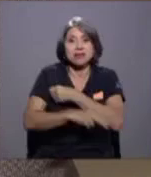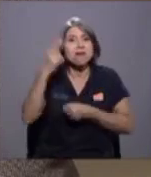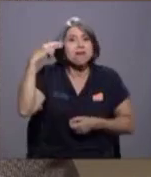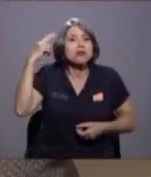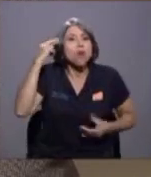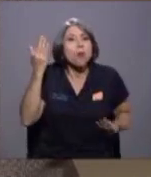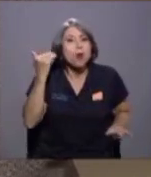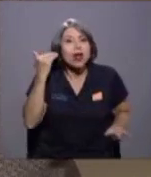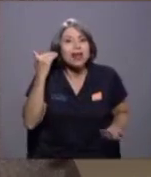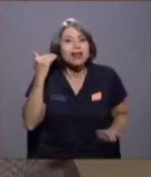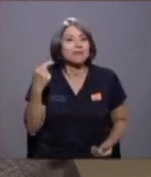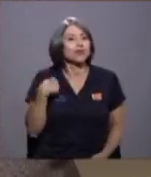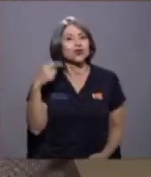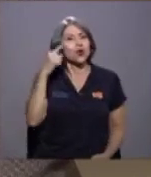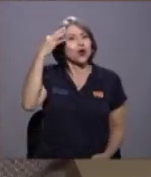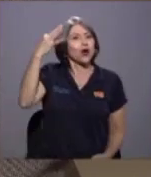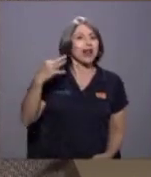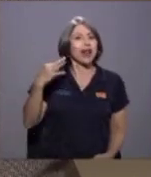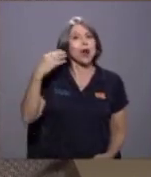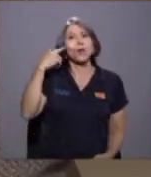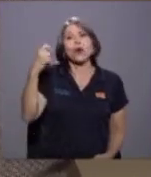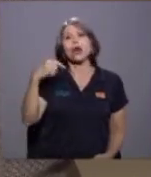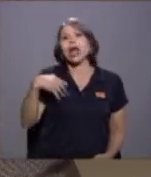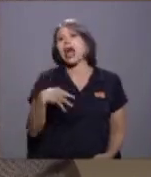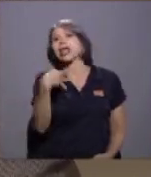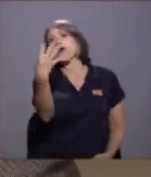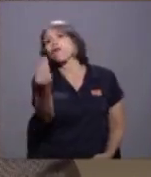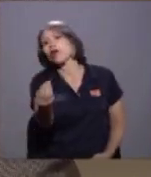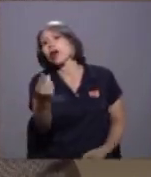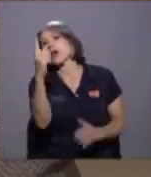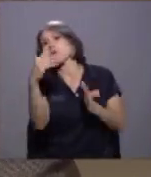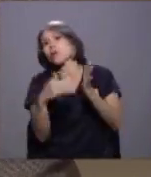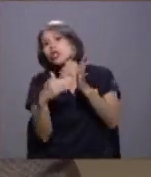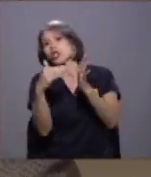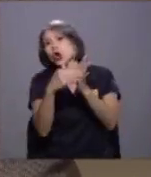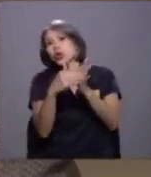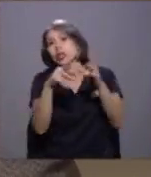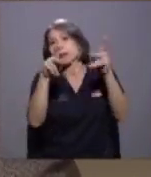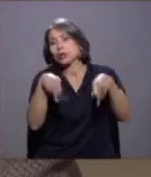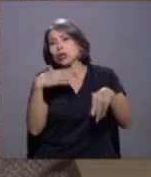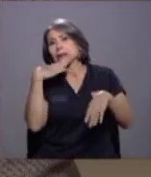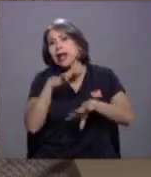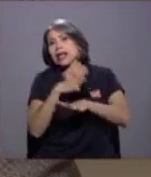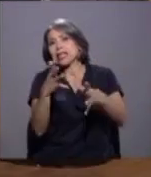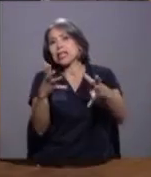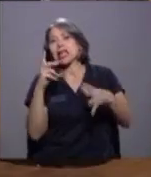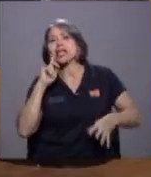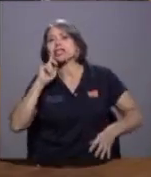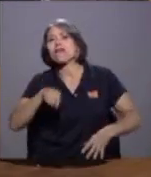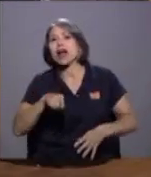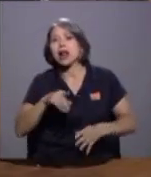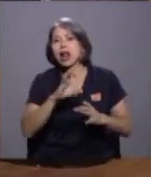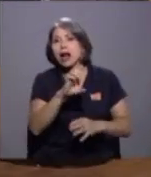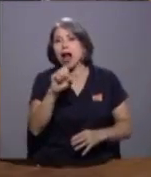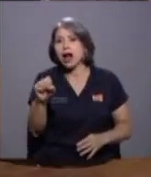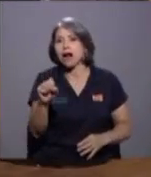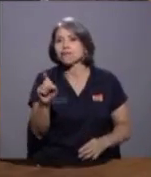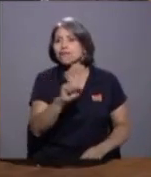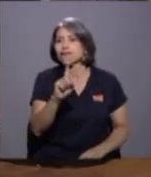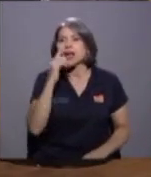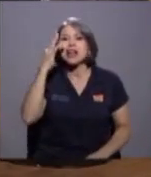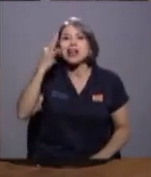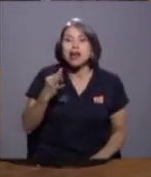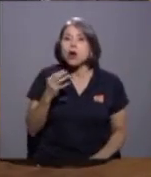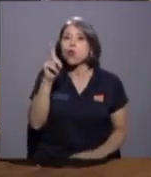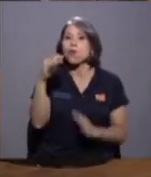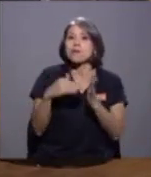creo que sea porque ahí afuera hay 1 millón de delincuentes que quieren estafar a la caja. Yo creo que hay 1 millón de